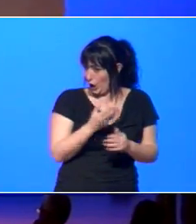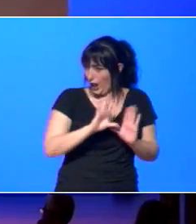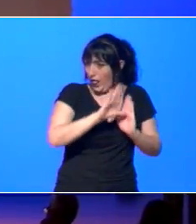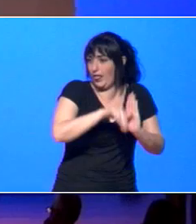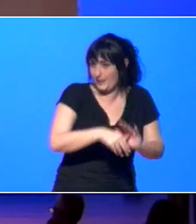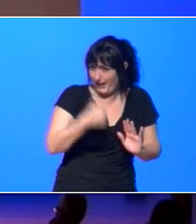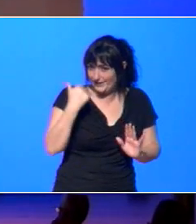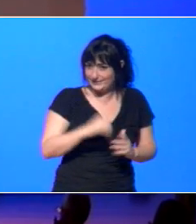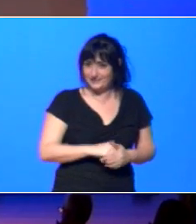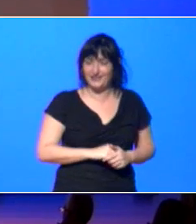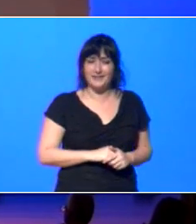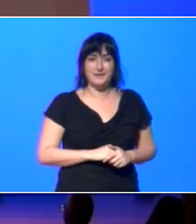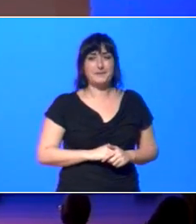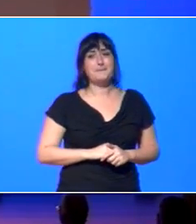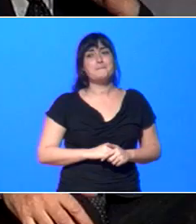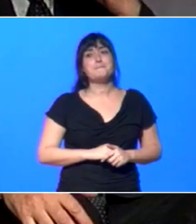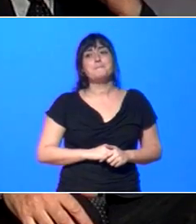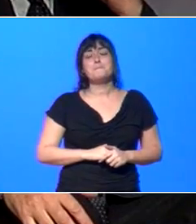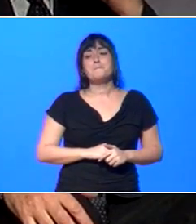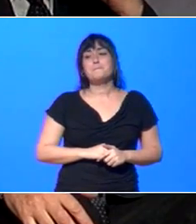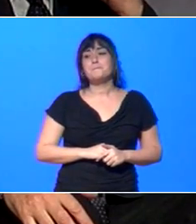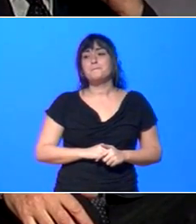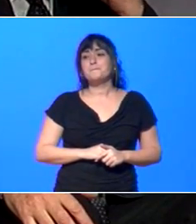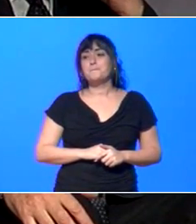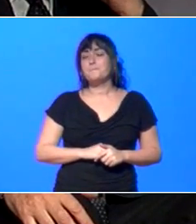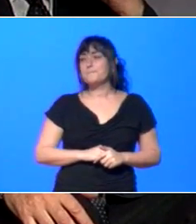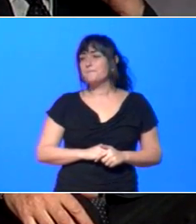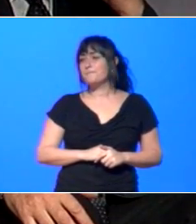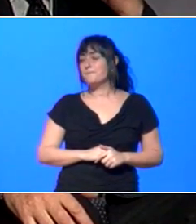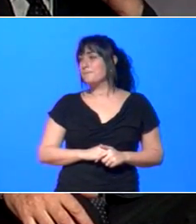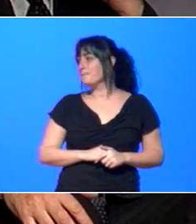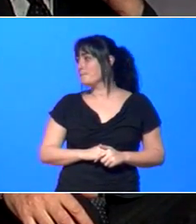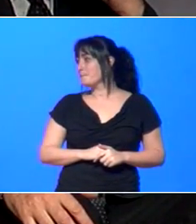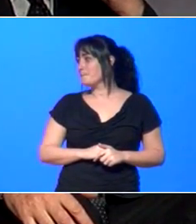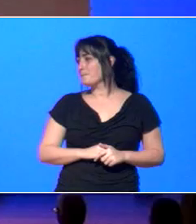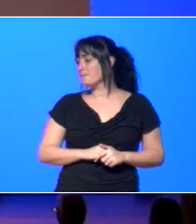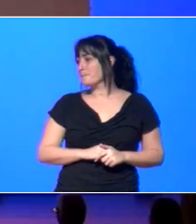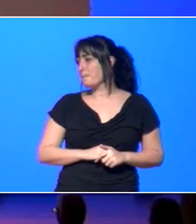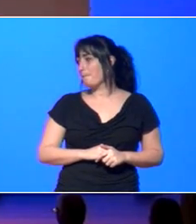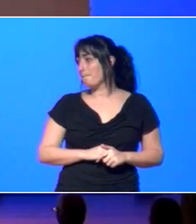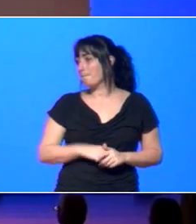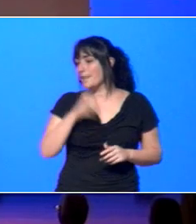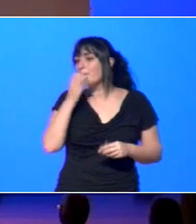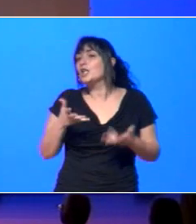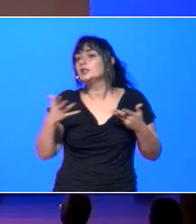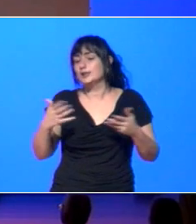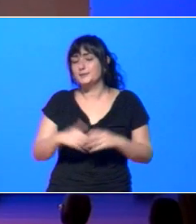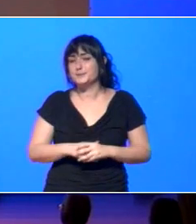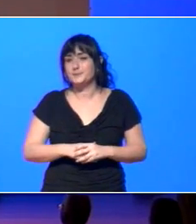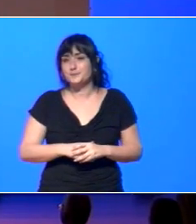Vale, perfecto. A ver cómo supero yo el día de hoy, pero bueno, vamos bien, vamos bien. Entonces, venga.